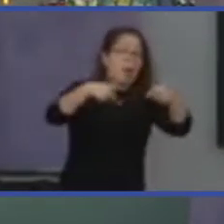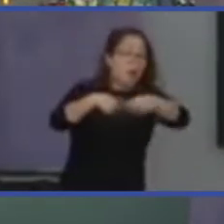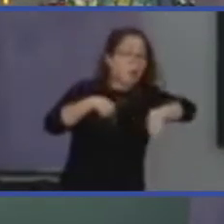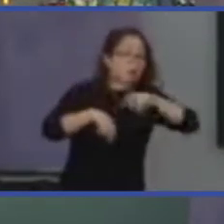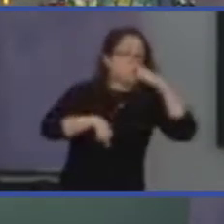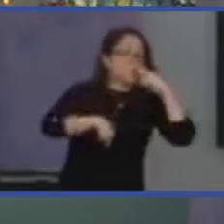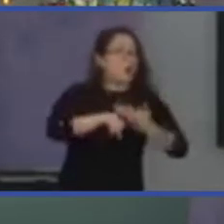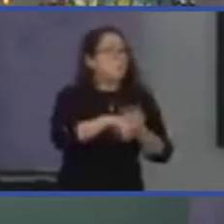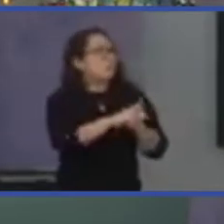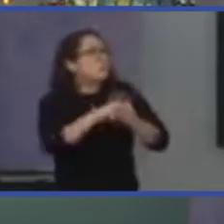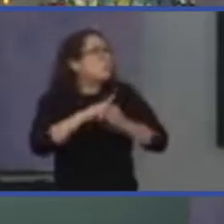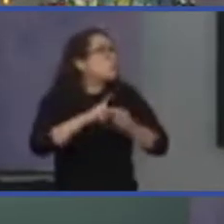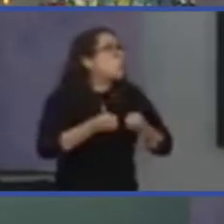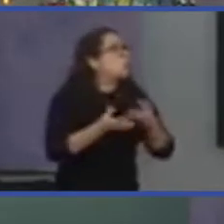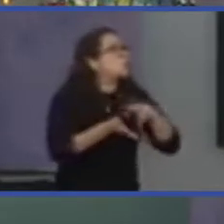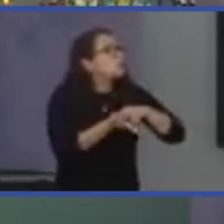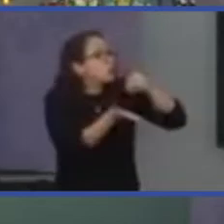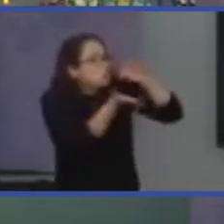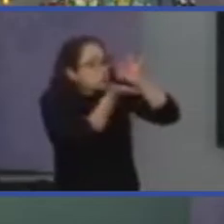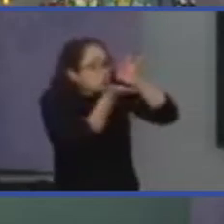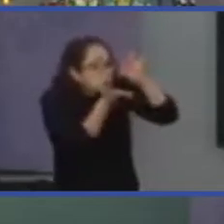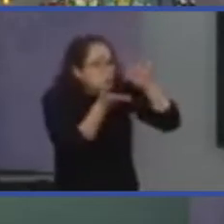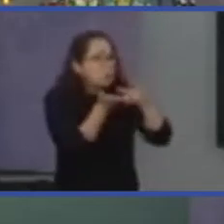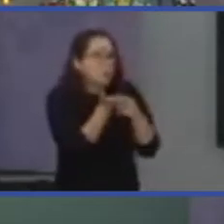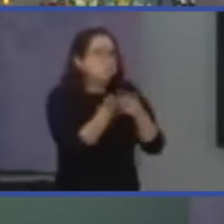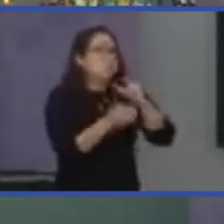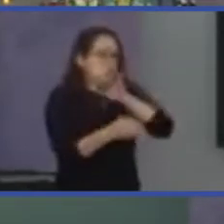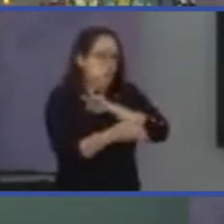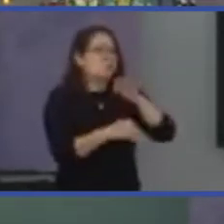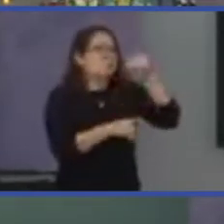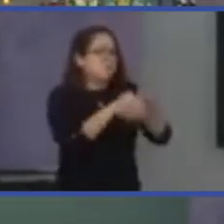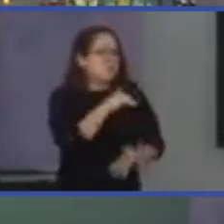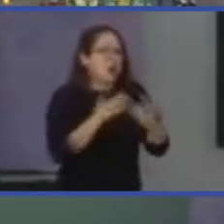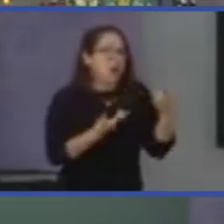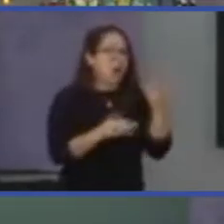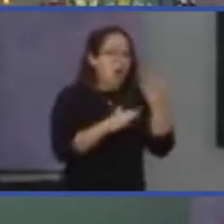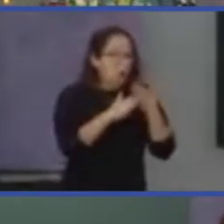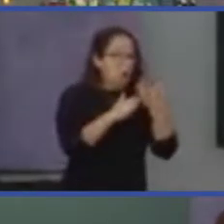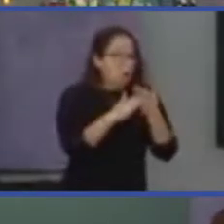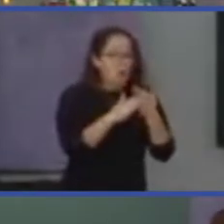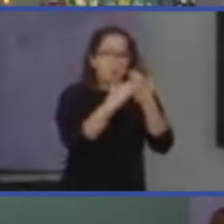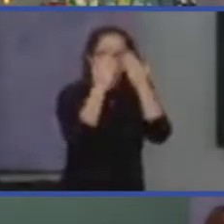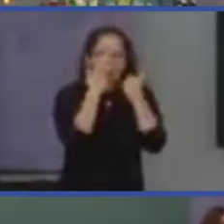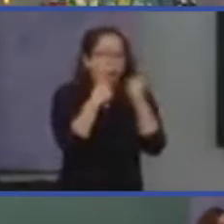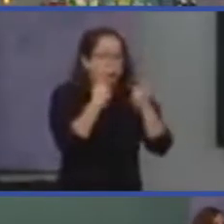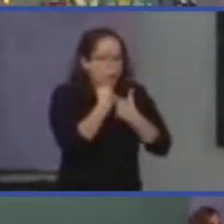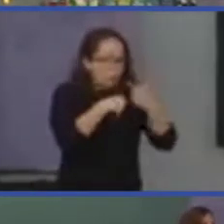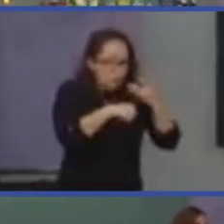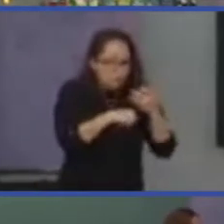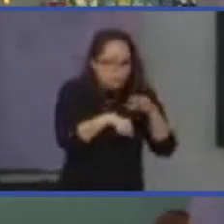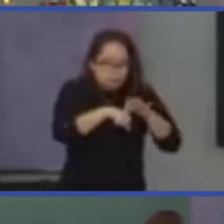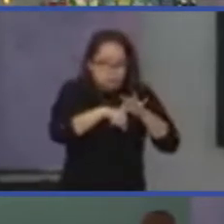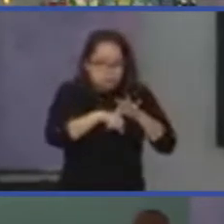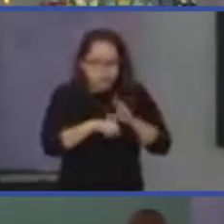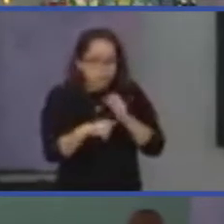Entonces, hasta ahorita no hemos encontrado nada tangible que sea infinito en nuestro universo.